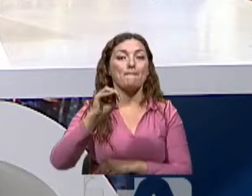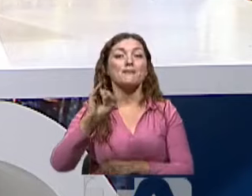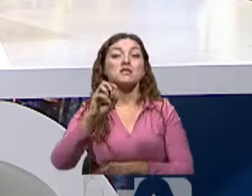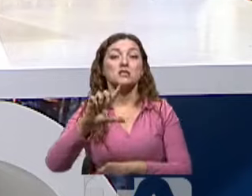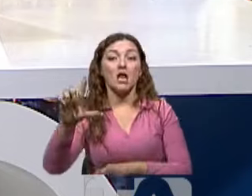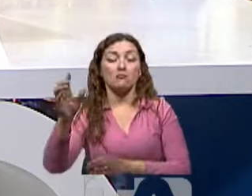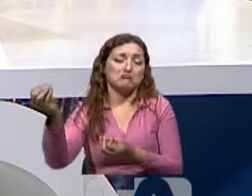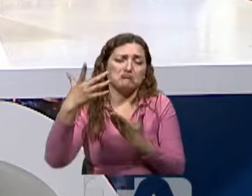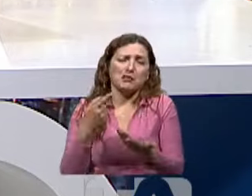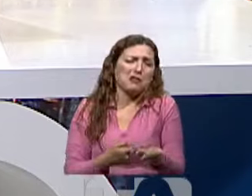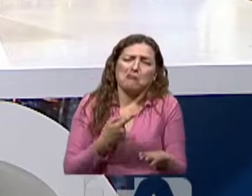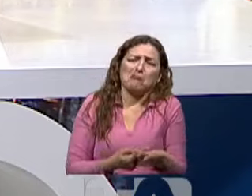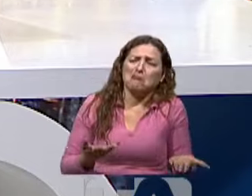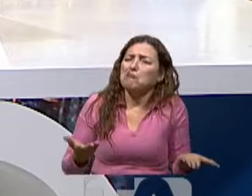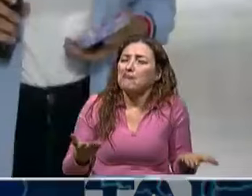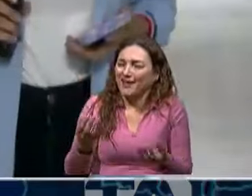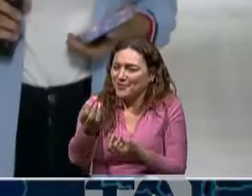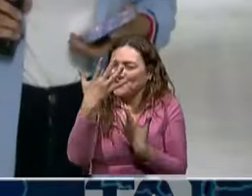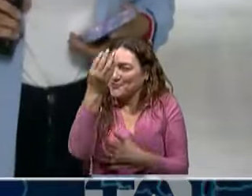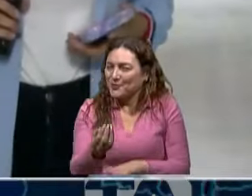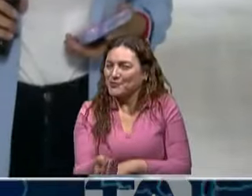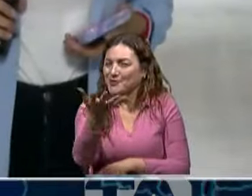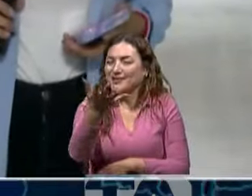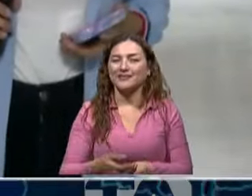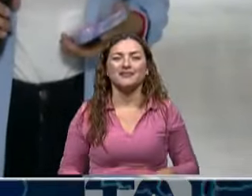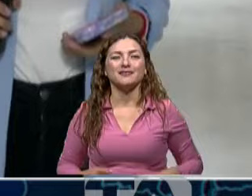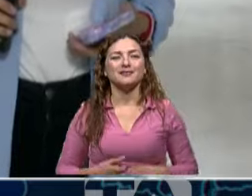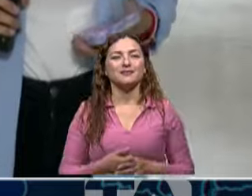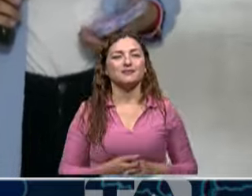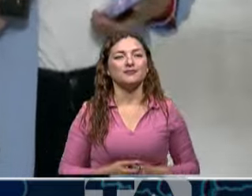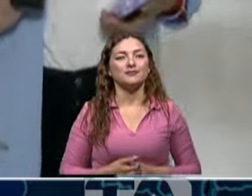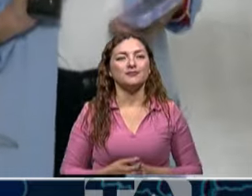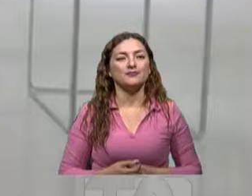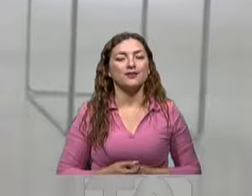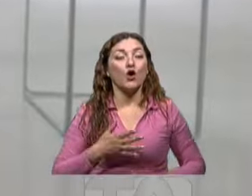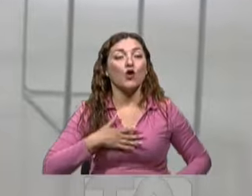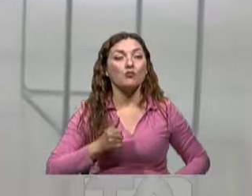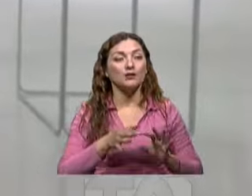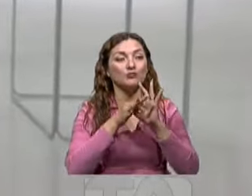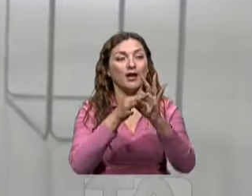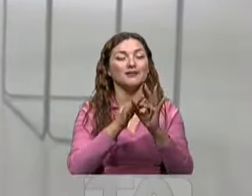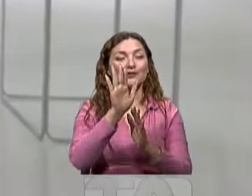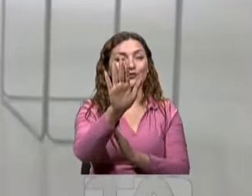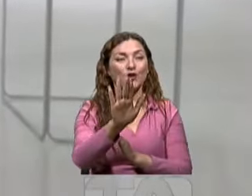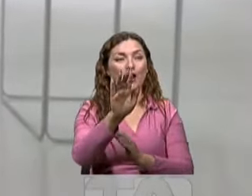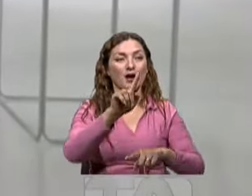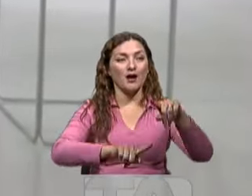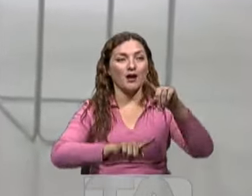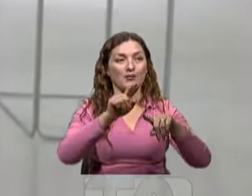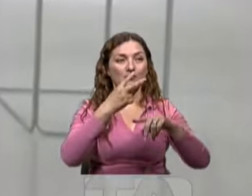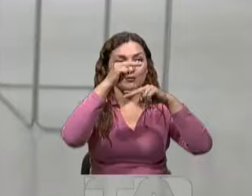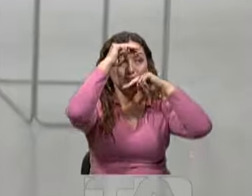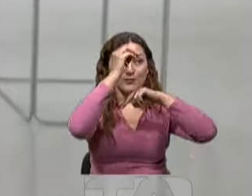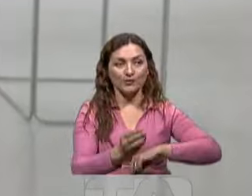y nos va a contar de qué se trata. Michelle, buen día, adelante. ¿Qué tal, compañeras en estudios, amigos televidentes? ¿Cómo